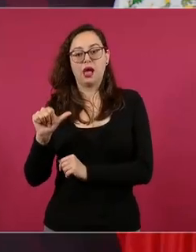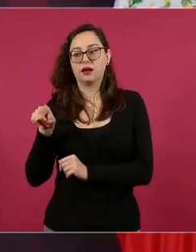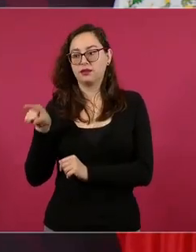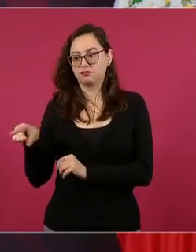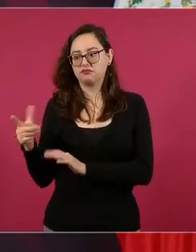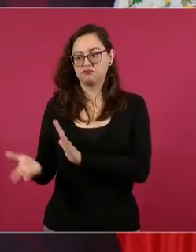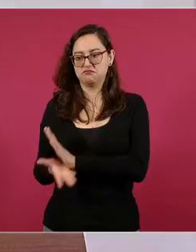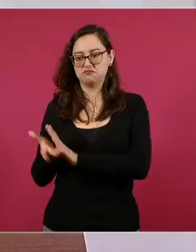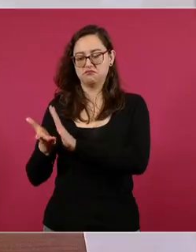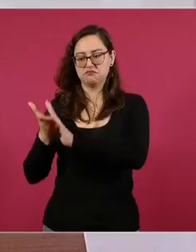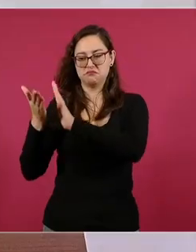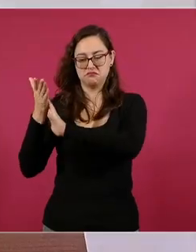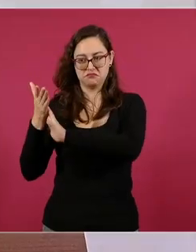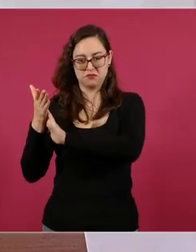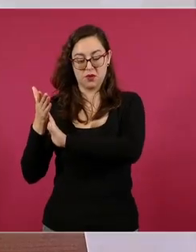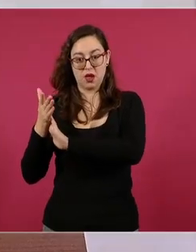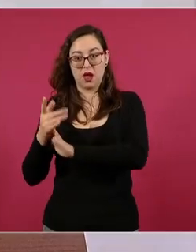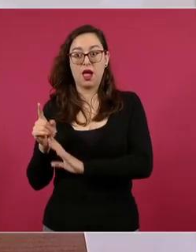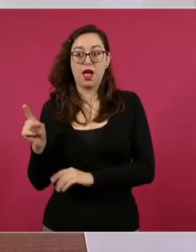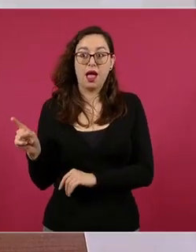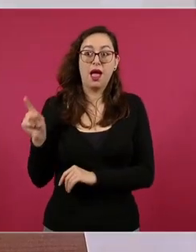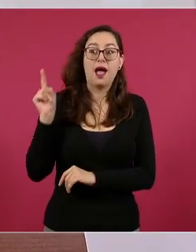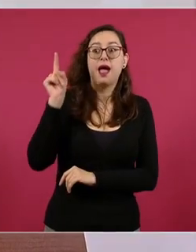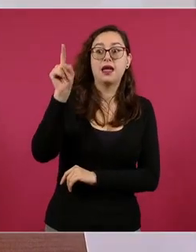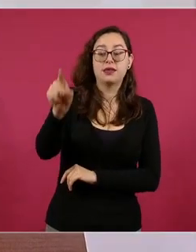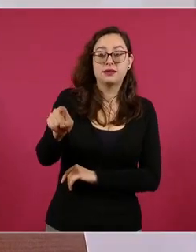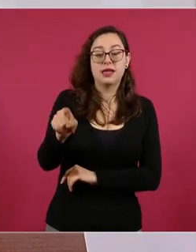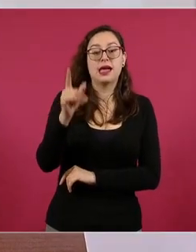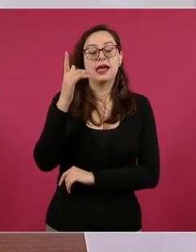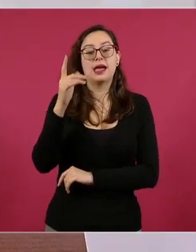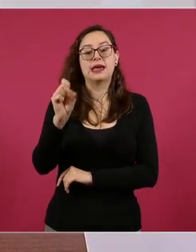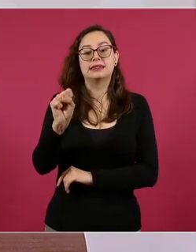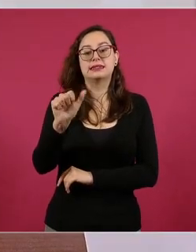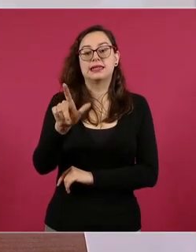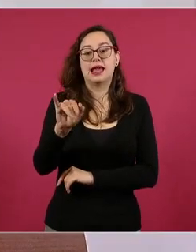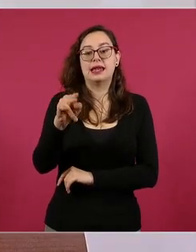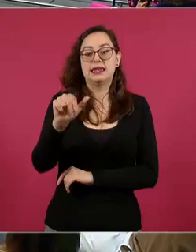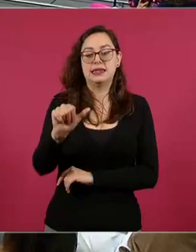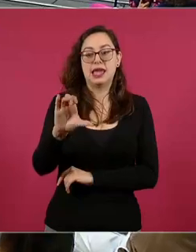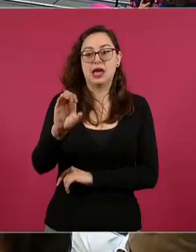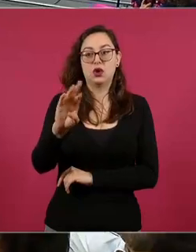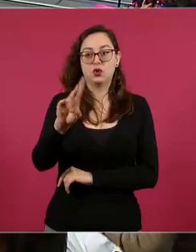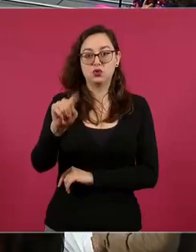y otros 8,000 en la de Salina Cruz.